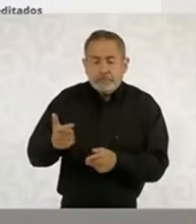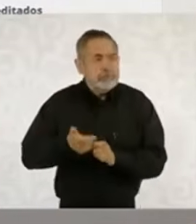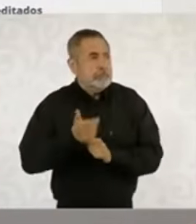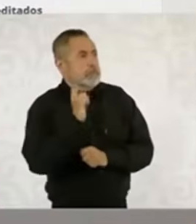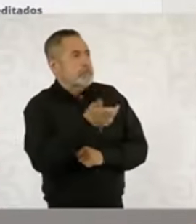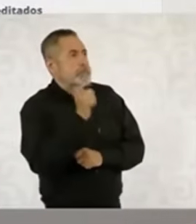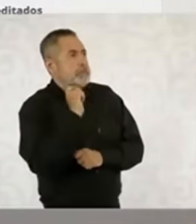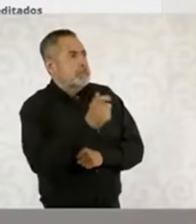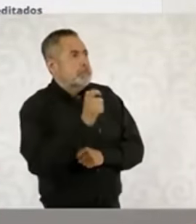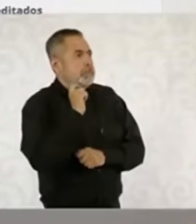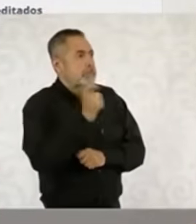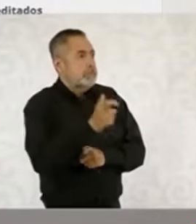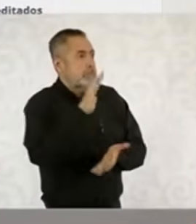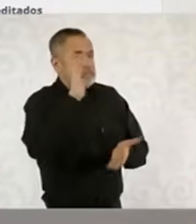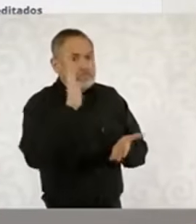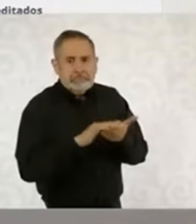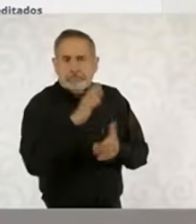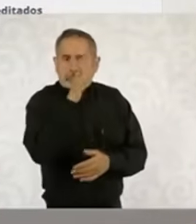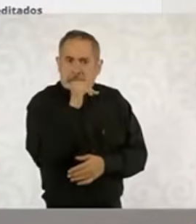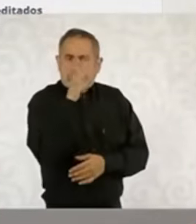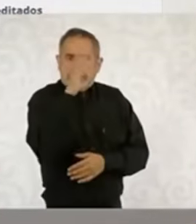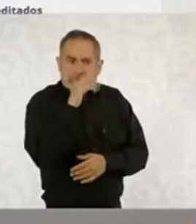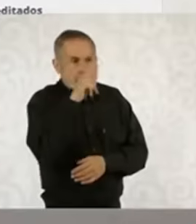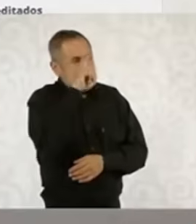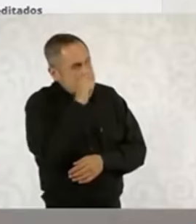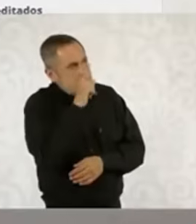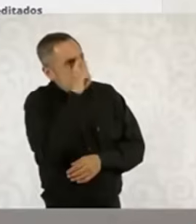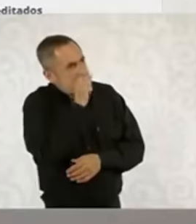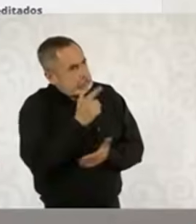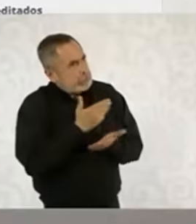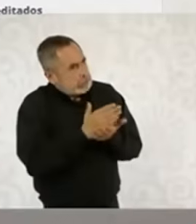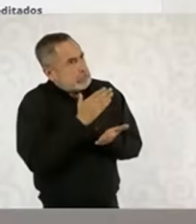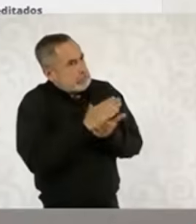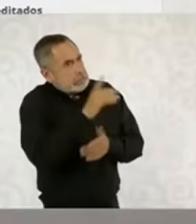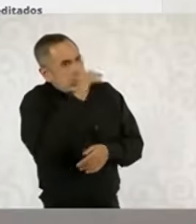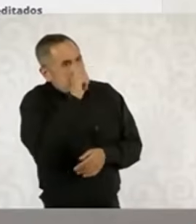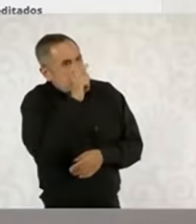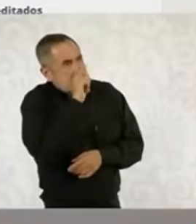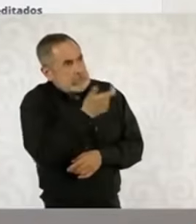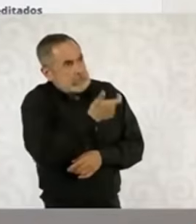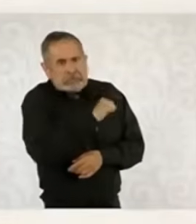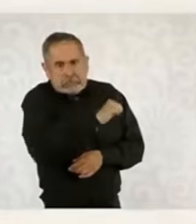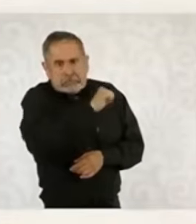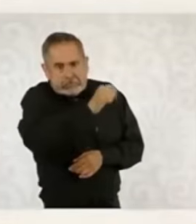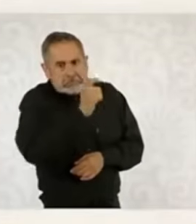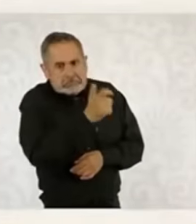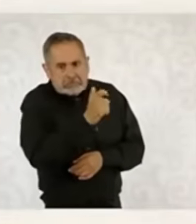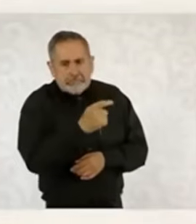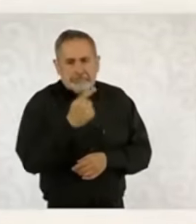hemos denominado. Hay que recordar que cuando inició esta administración